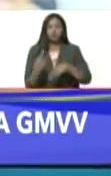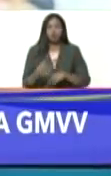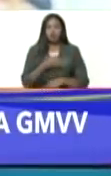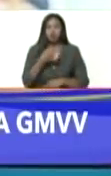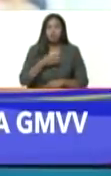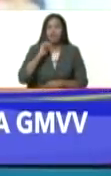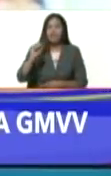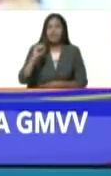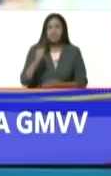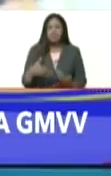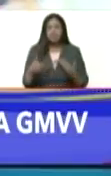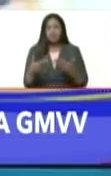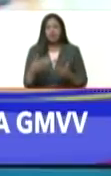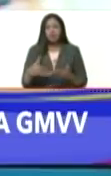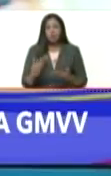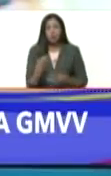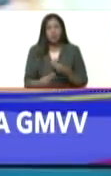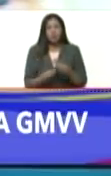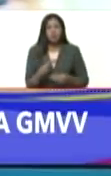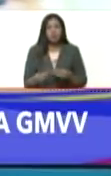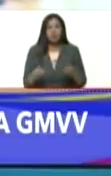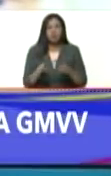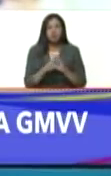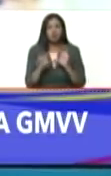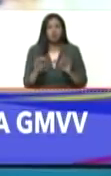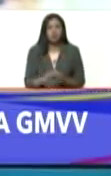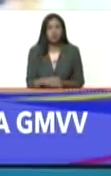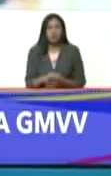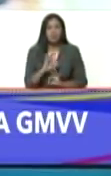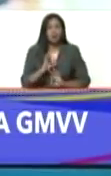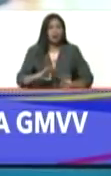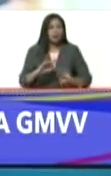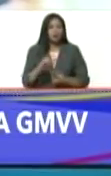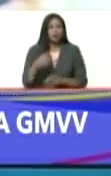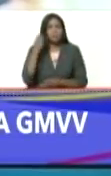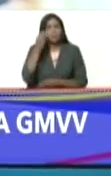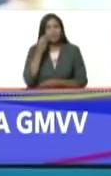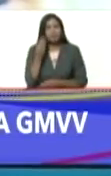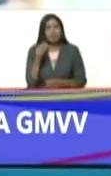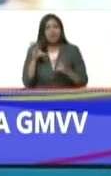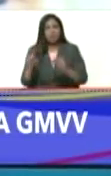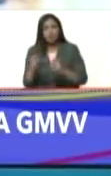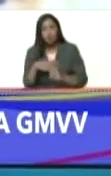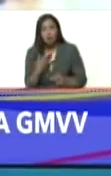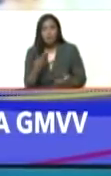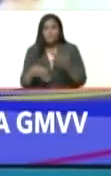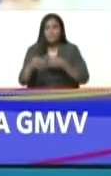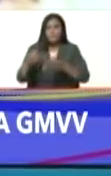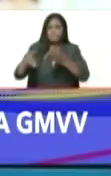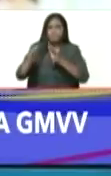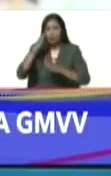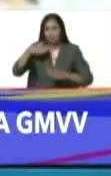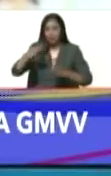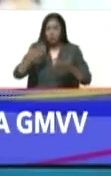socialista puede hacer. Más nada, ¿ustedes creen que el capitalismo pudiera construir viviendas para el